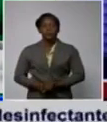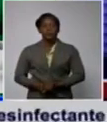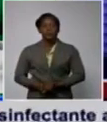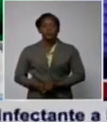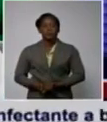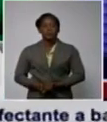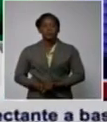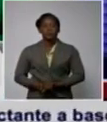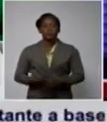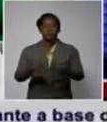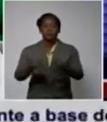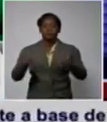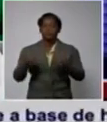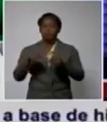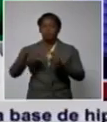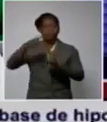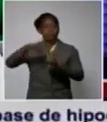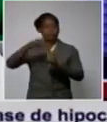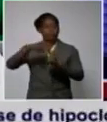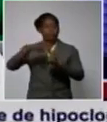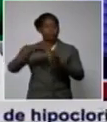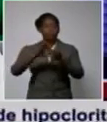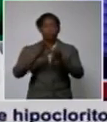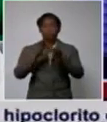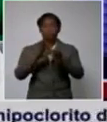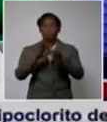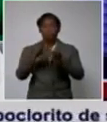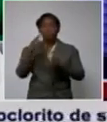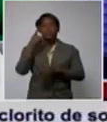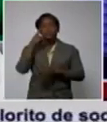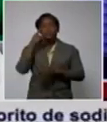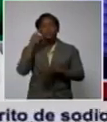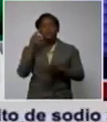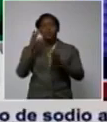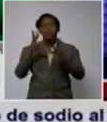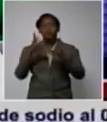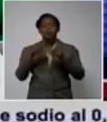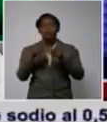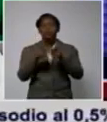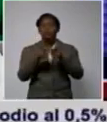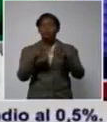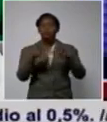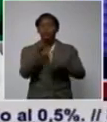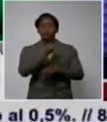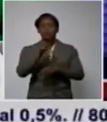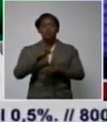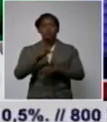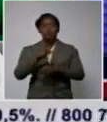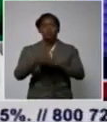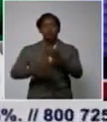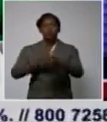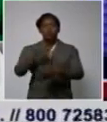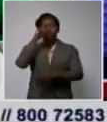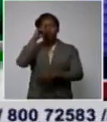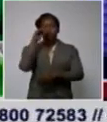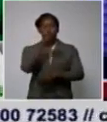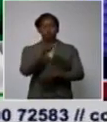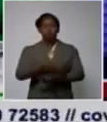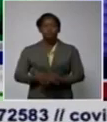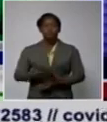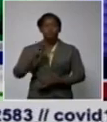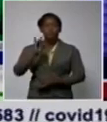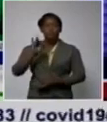se incrementa el número de casos confirmados, mucho riesgo de esta evolución, 75